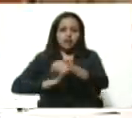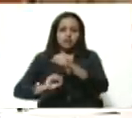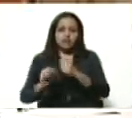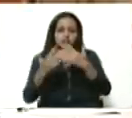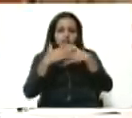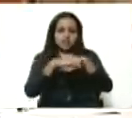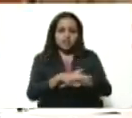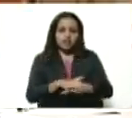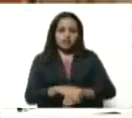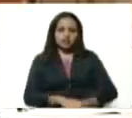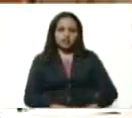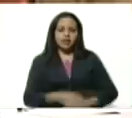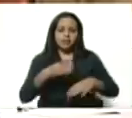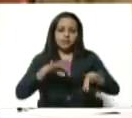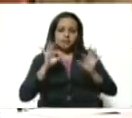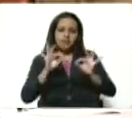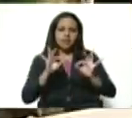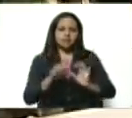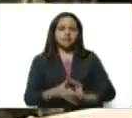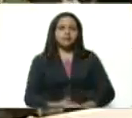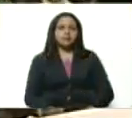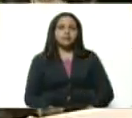temporales especial